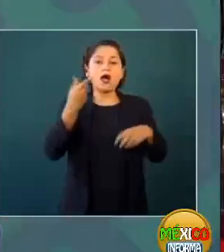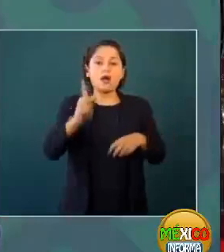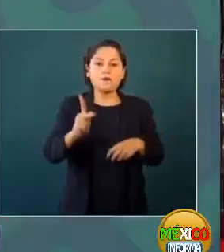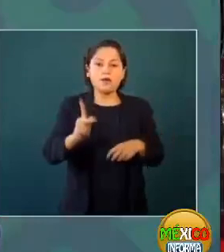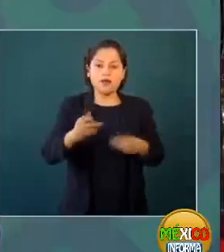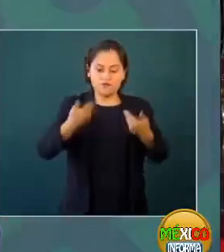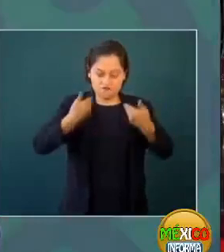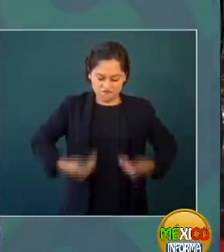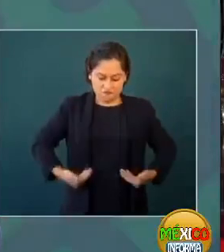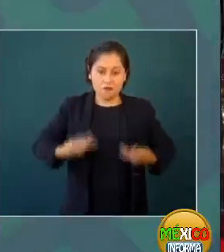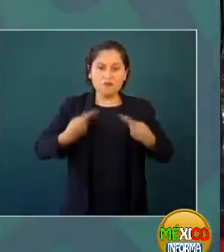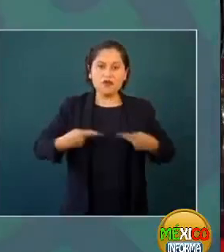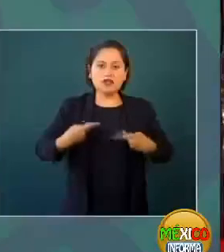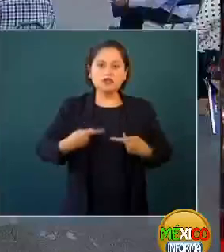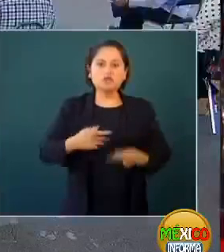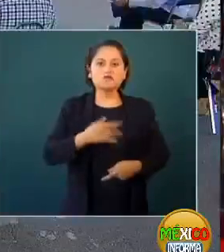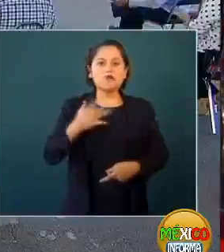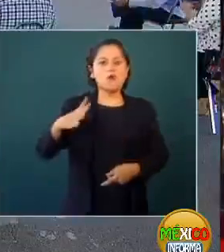ser tamaulipecos